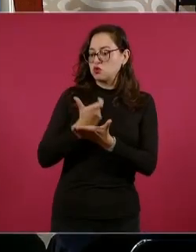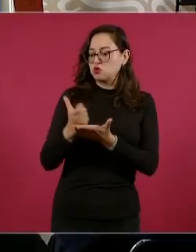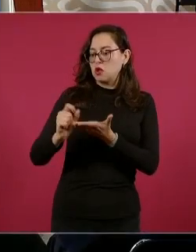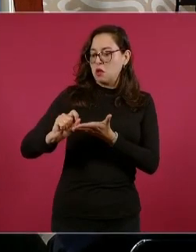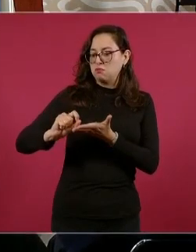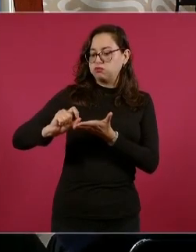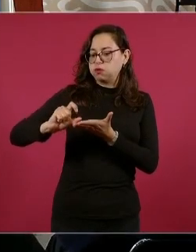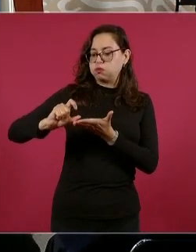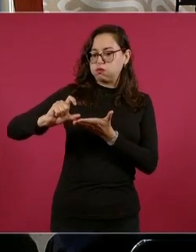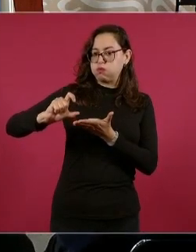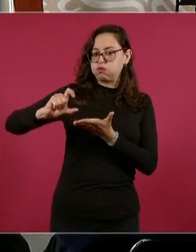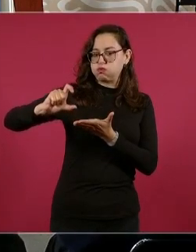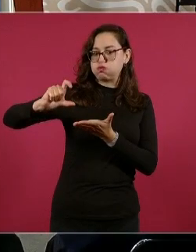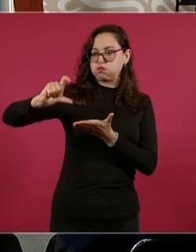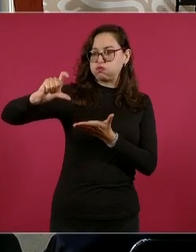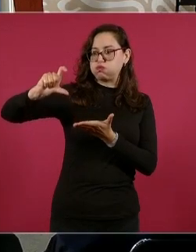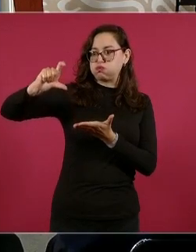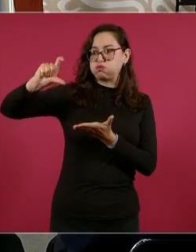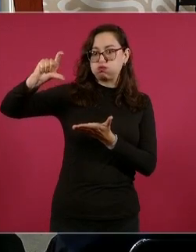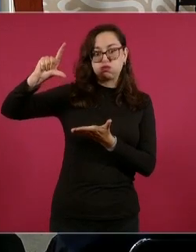un poco más,